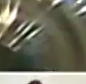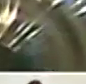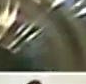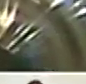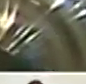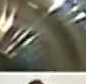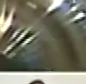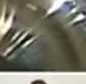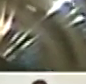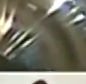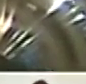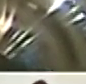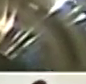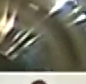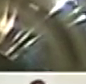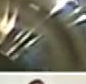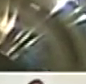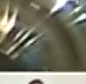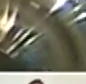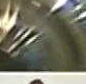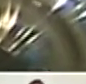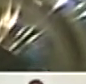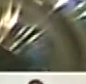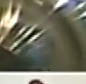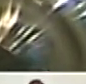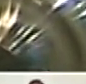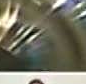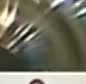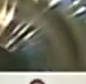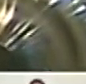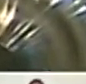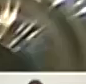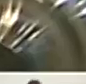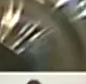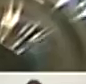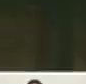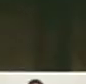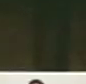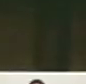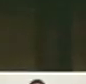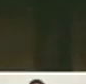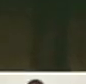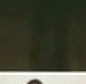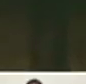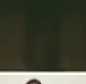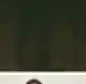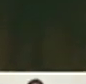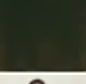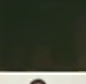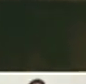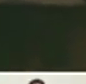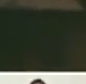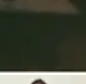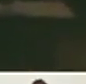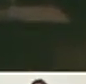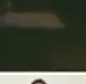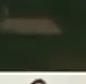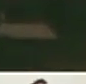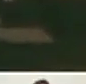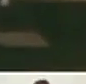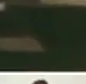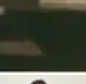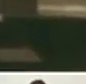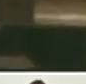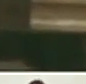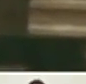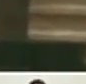Motor. Va todo en uno, correcto. Ahora, el buggy es gobernado, aparte de que nosotros podemos hacer mantenimiento mayor completamente al bogie.